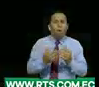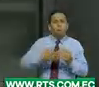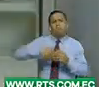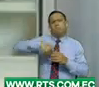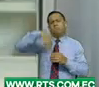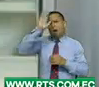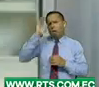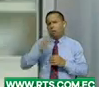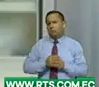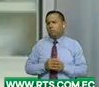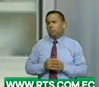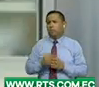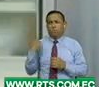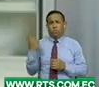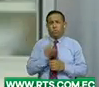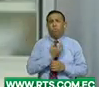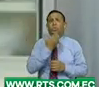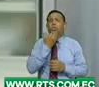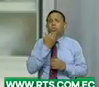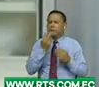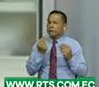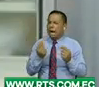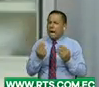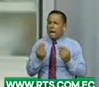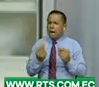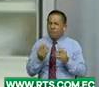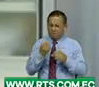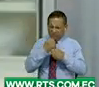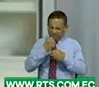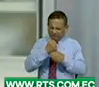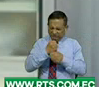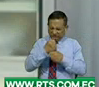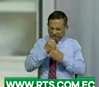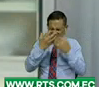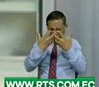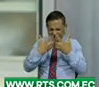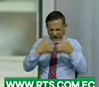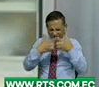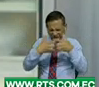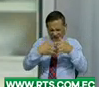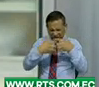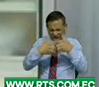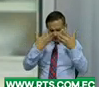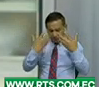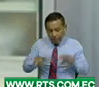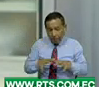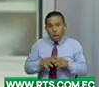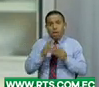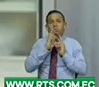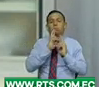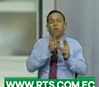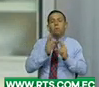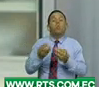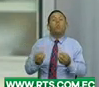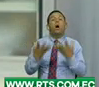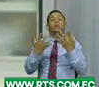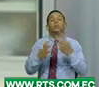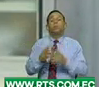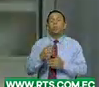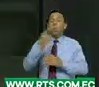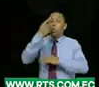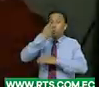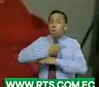hemos logrado inclusive que nuestra centena haga diagnóstico y estamos en labor estamos por estar alrededor de 4.000 muestras diarias